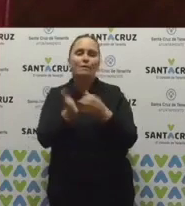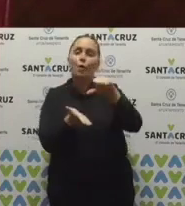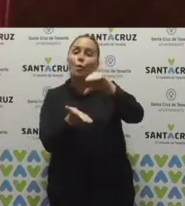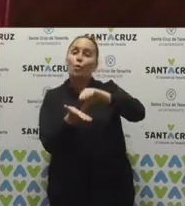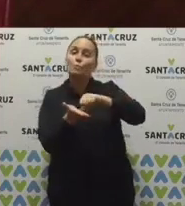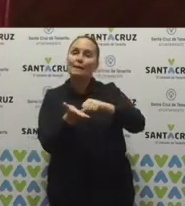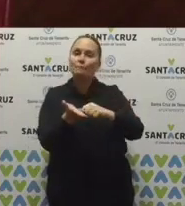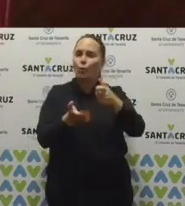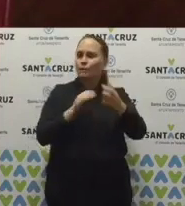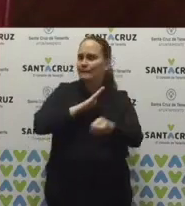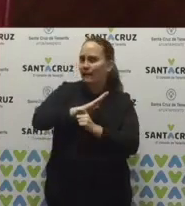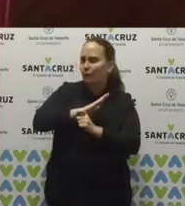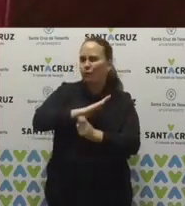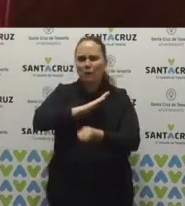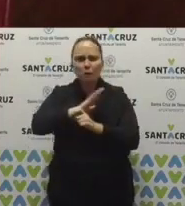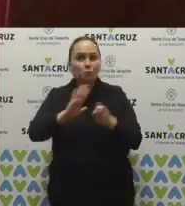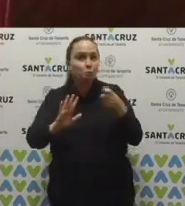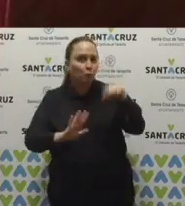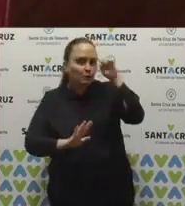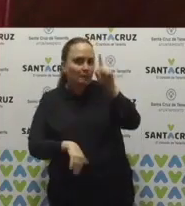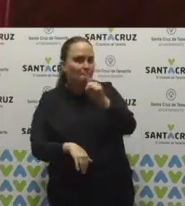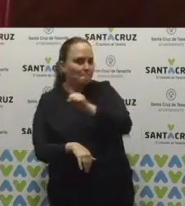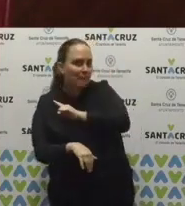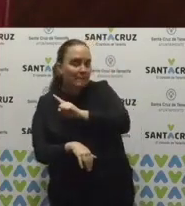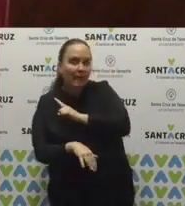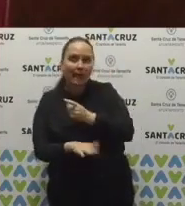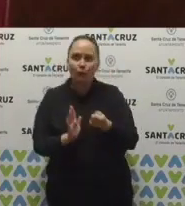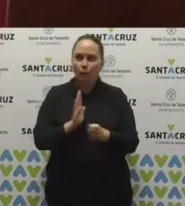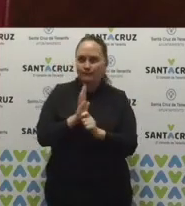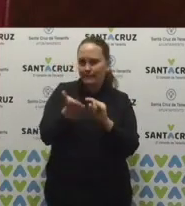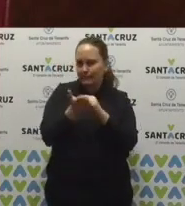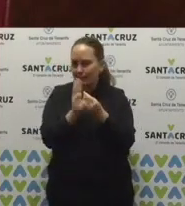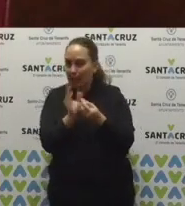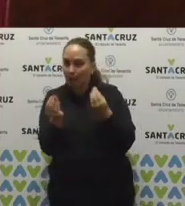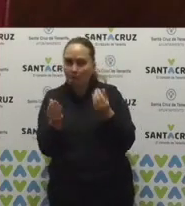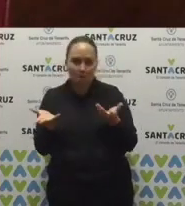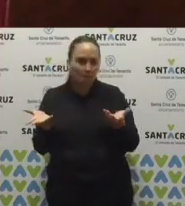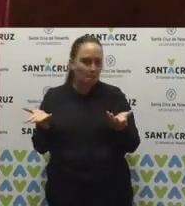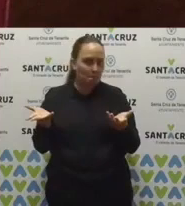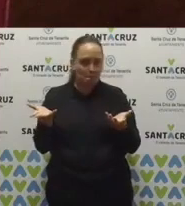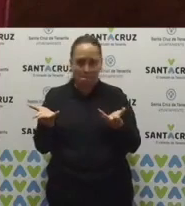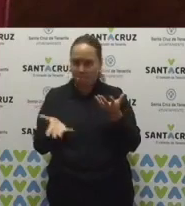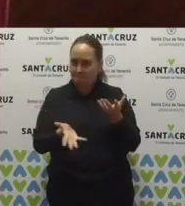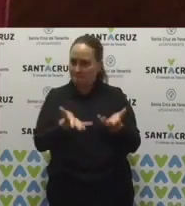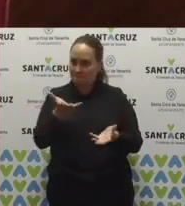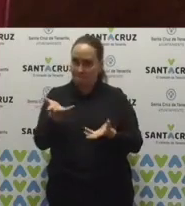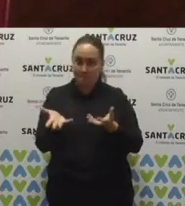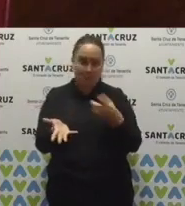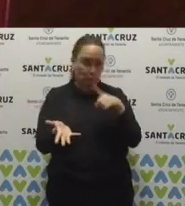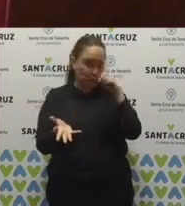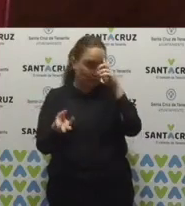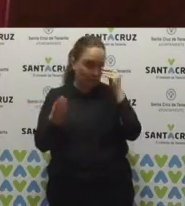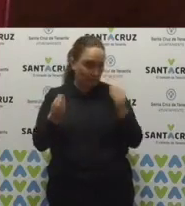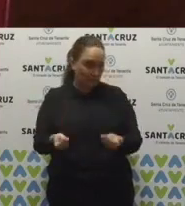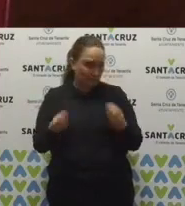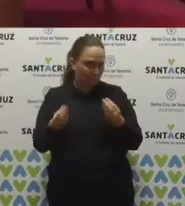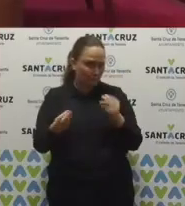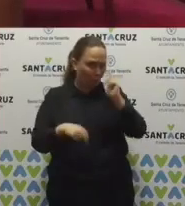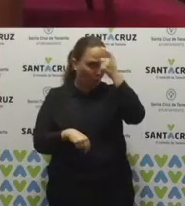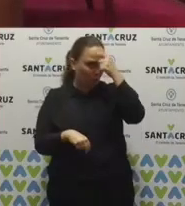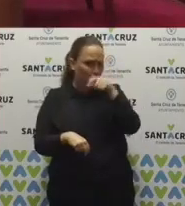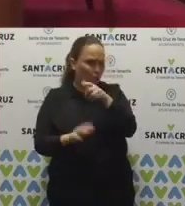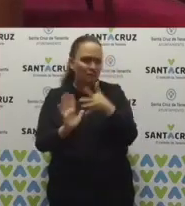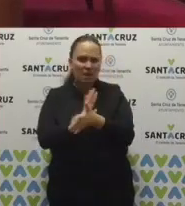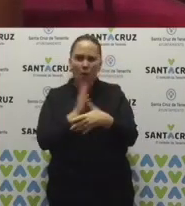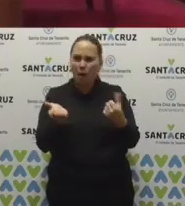urbanismo militar es un organismo estratégico es un organismo no sé exactamente que es el organismo táctico en